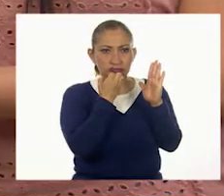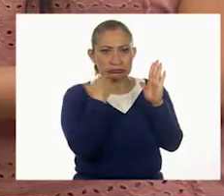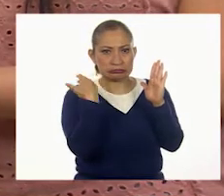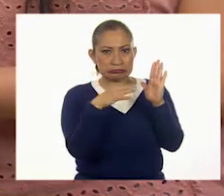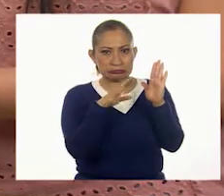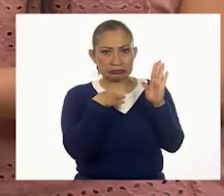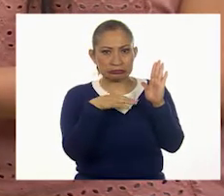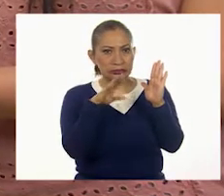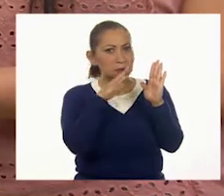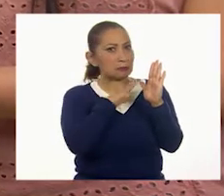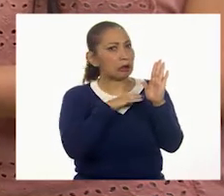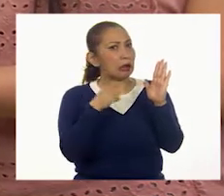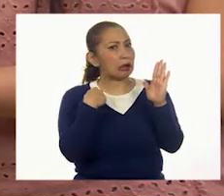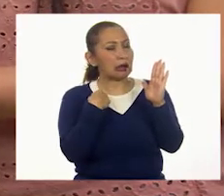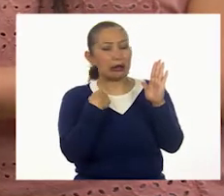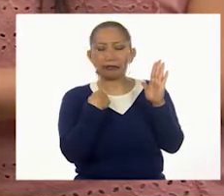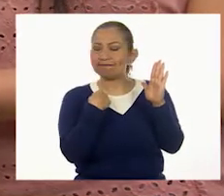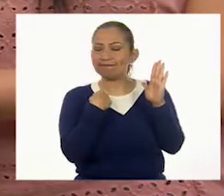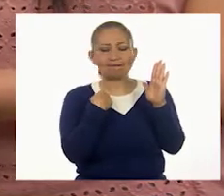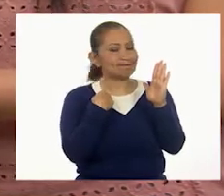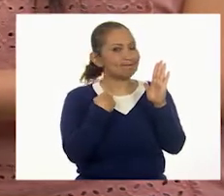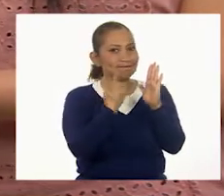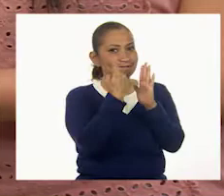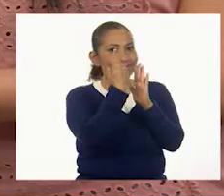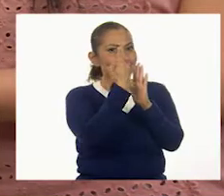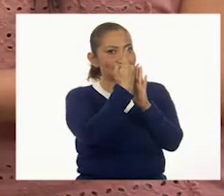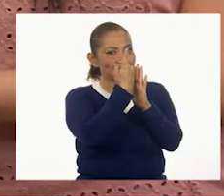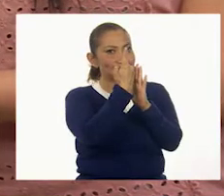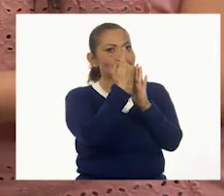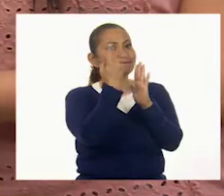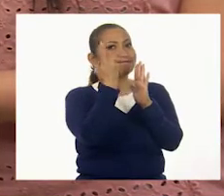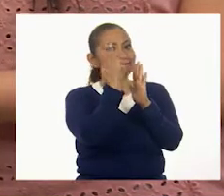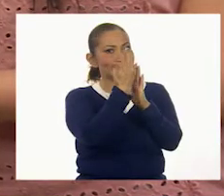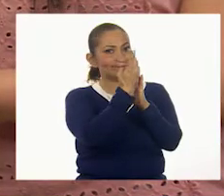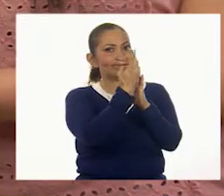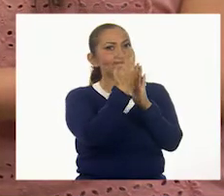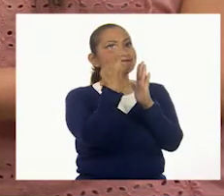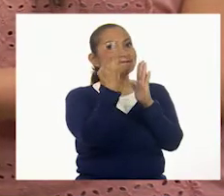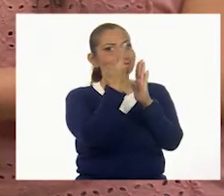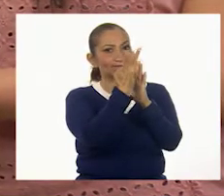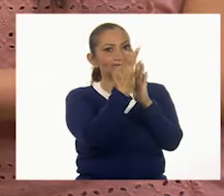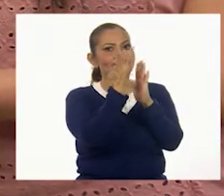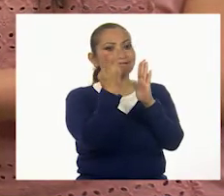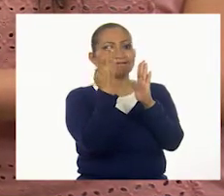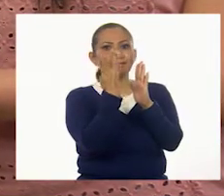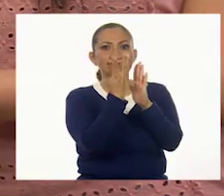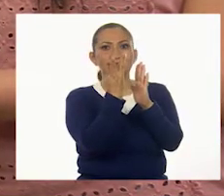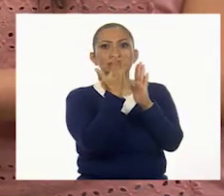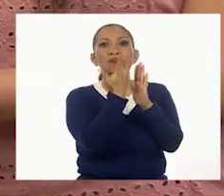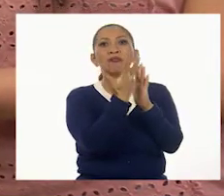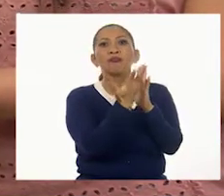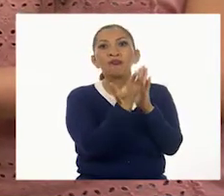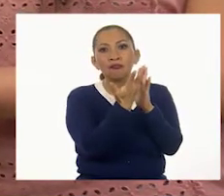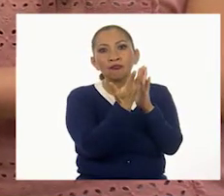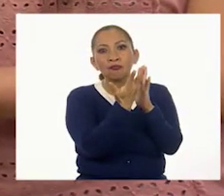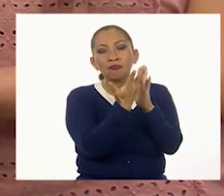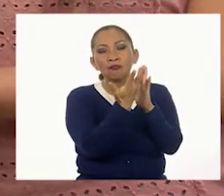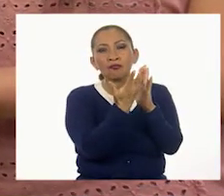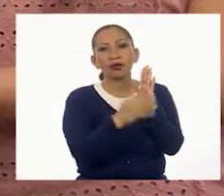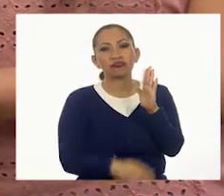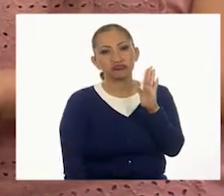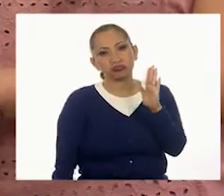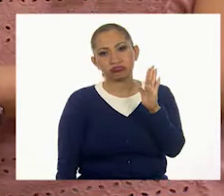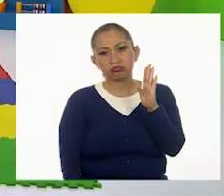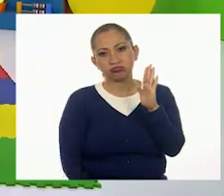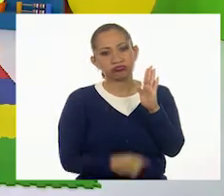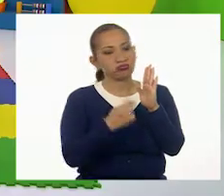Creo que ya vi que son más arriba. Miren, contemos. 1, 2, 3, 4,